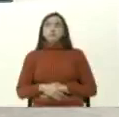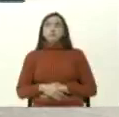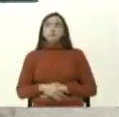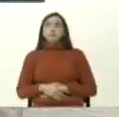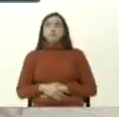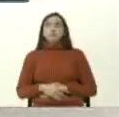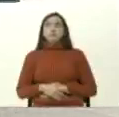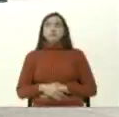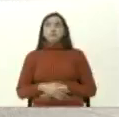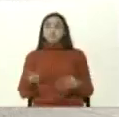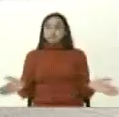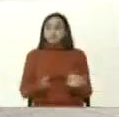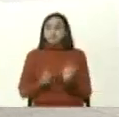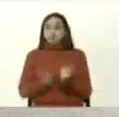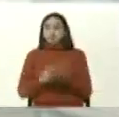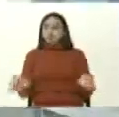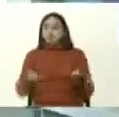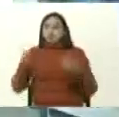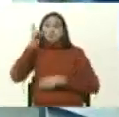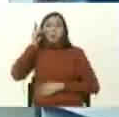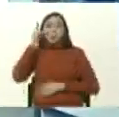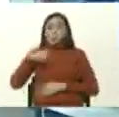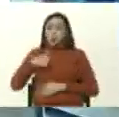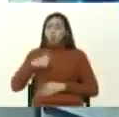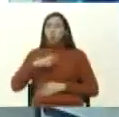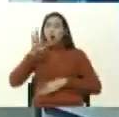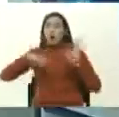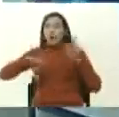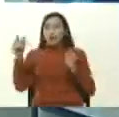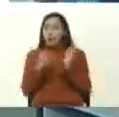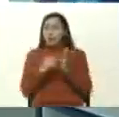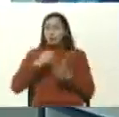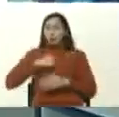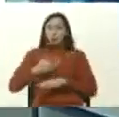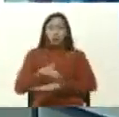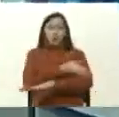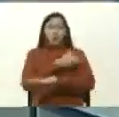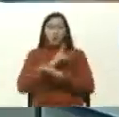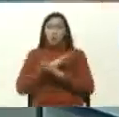Ajá, las manos, la avance. Vamos, vice, mire, yo hice 15 puntos. Yo hice 15 puntos.